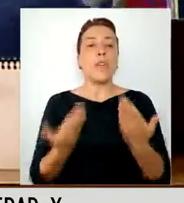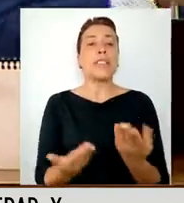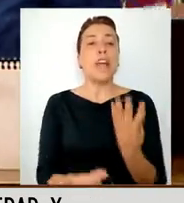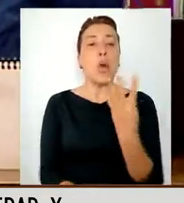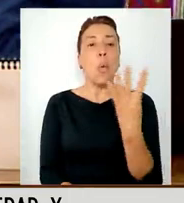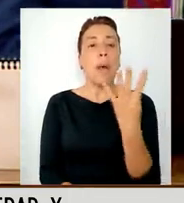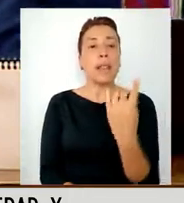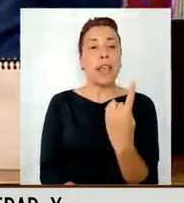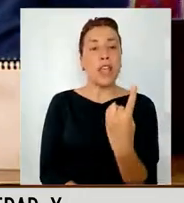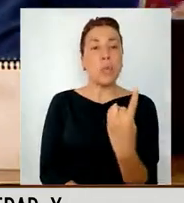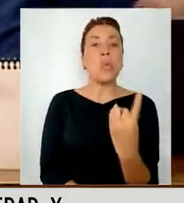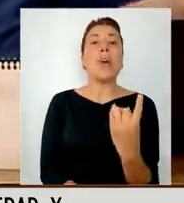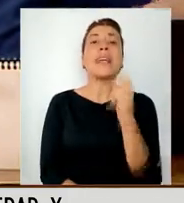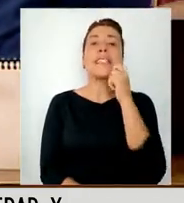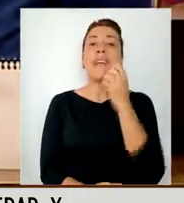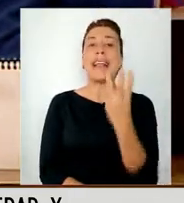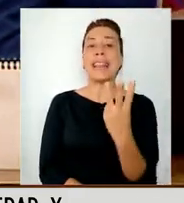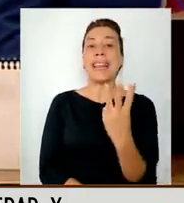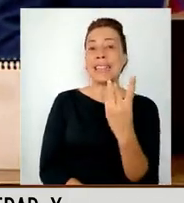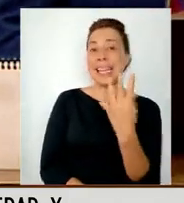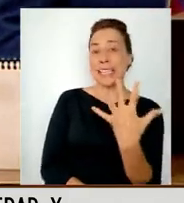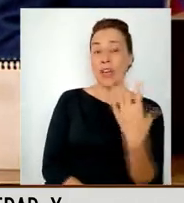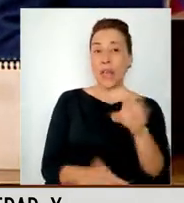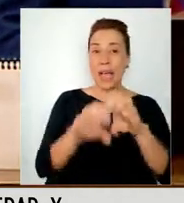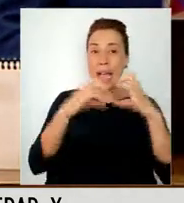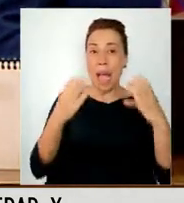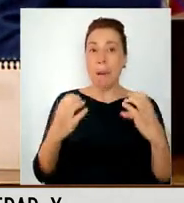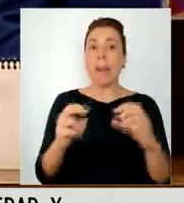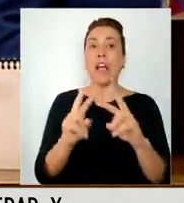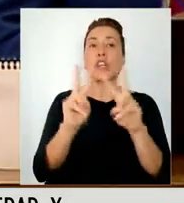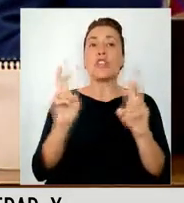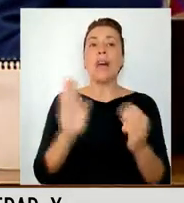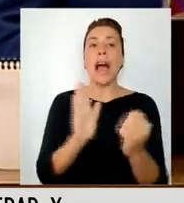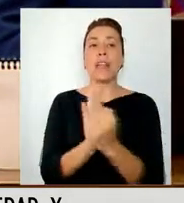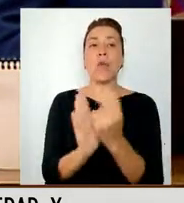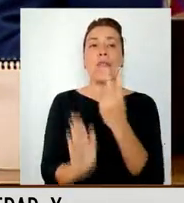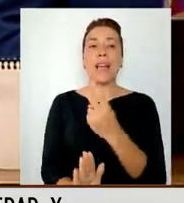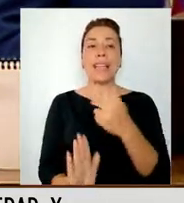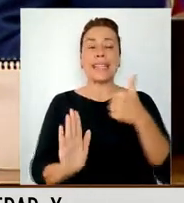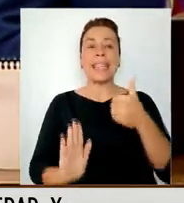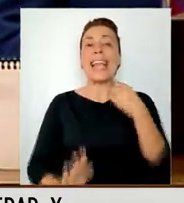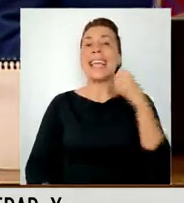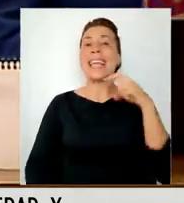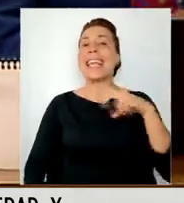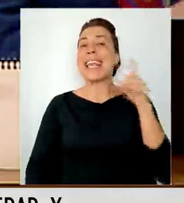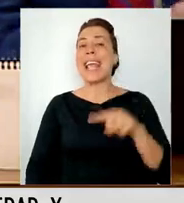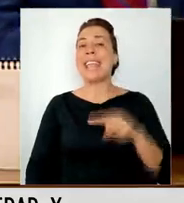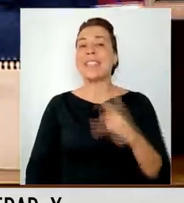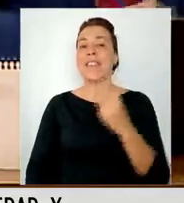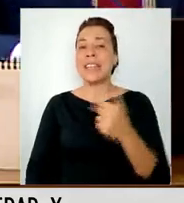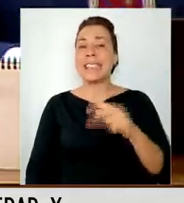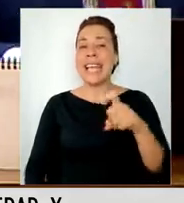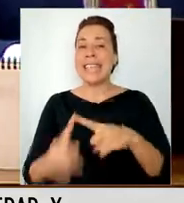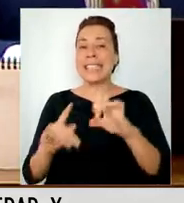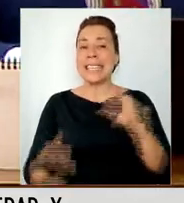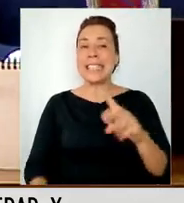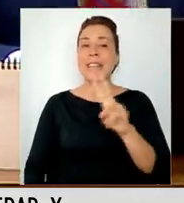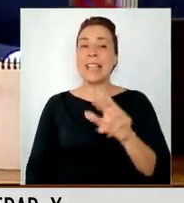viene siendo el 35 de la cámara es lo que importan los artículos 26 quinquies 26 sexyes y 26